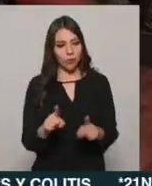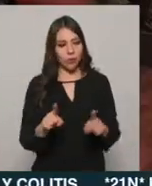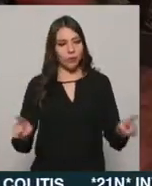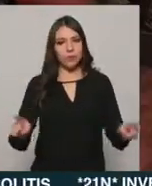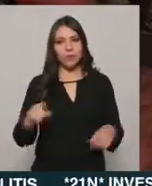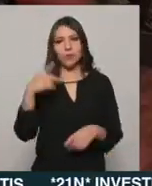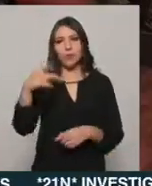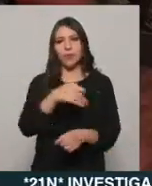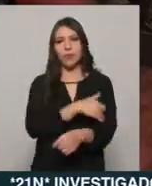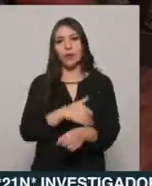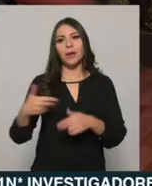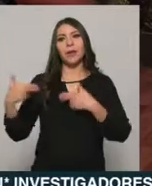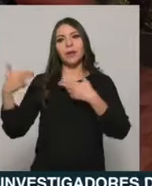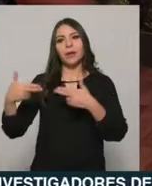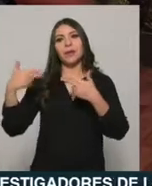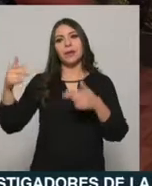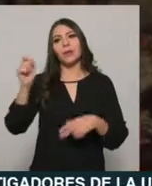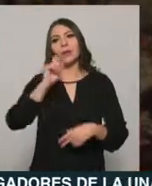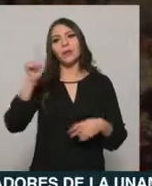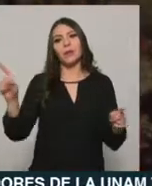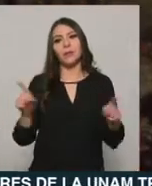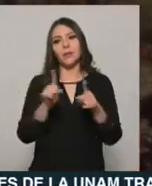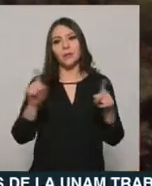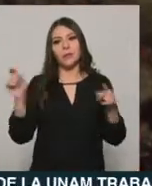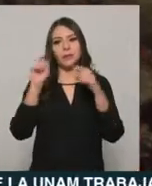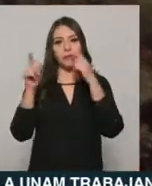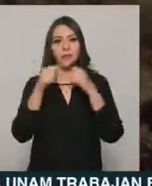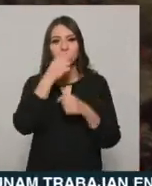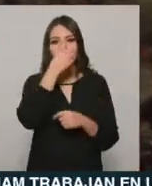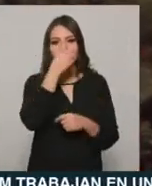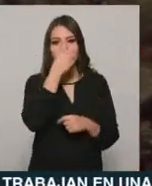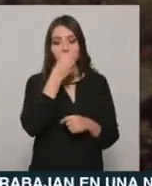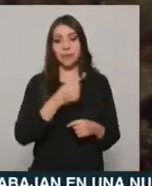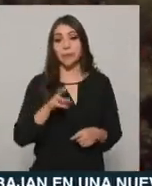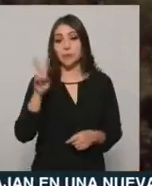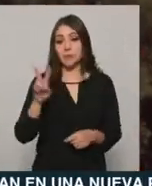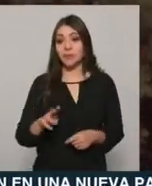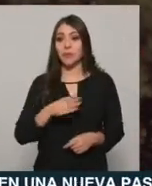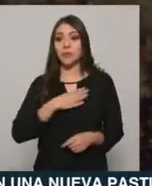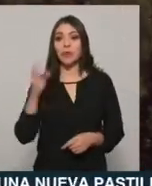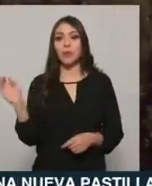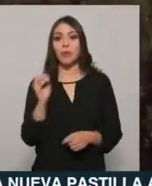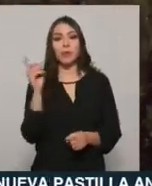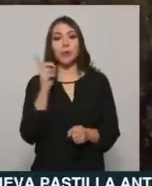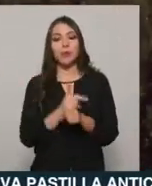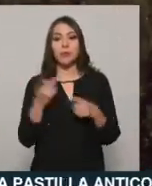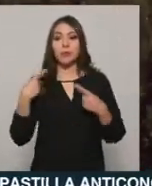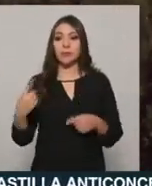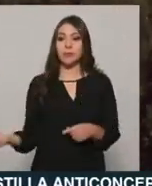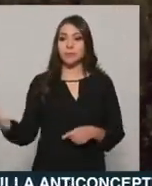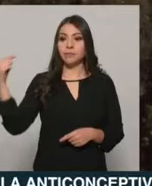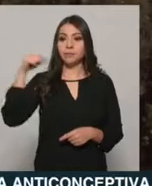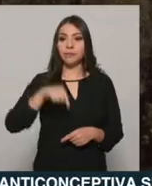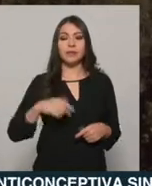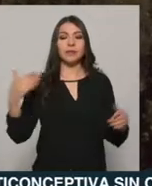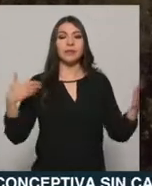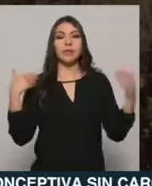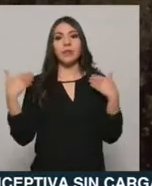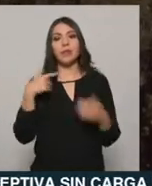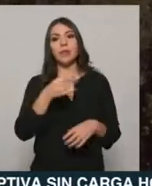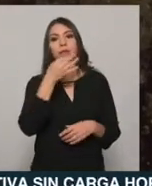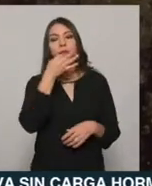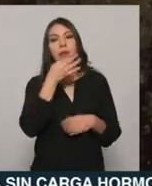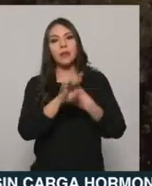de una familia de músicos, grandes músicos. Así es, y la verdad que es una oportunidad maravillosa para mucha gente de venir a celebrar, porque es una fiesta con